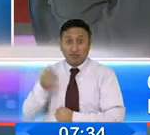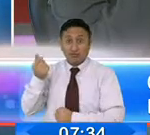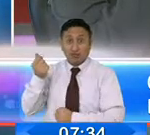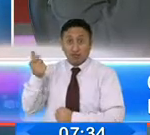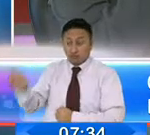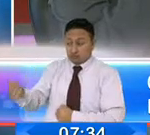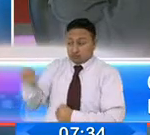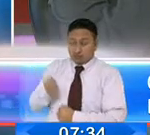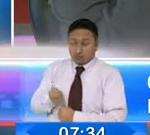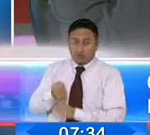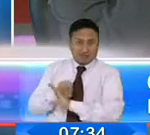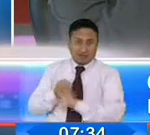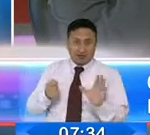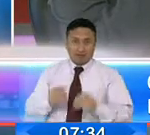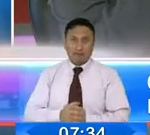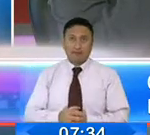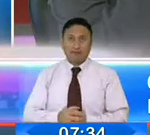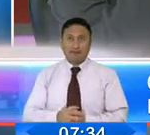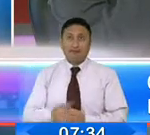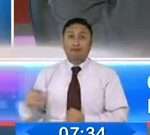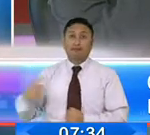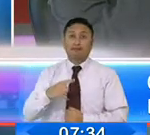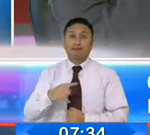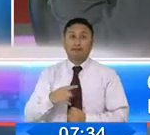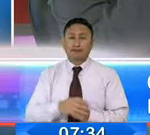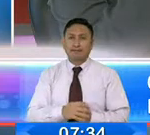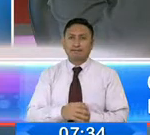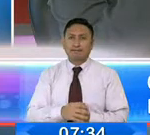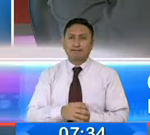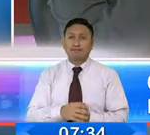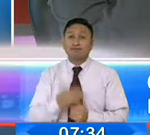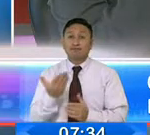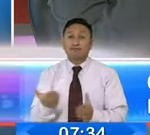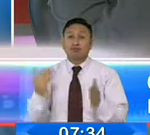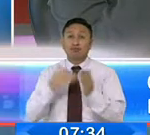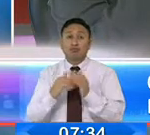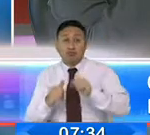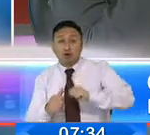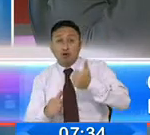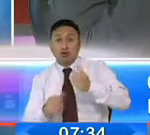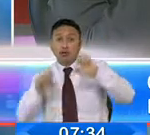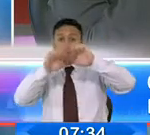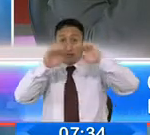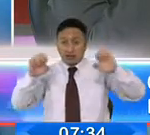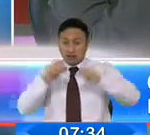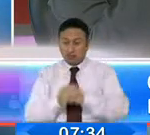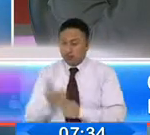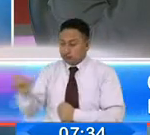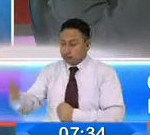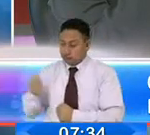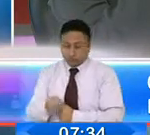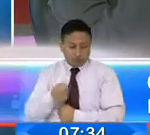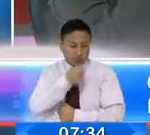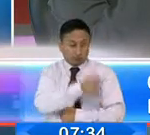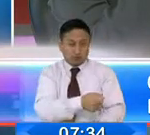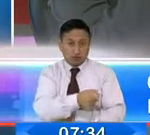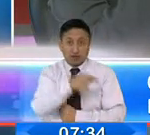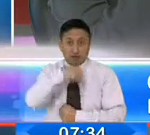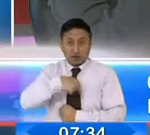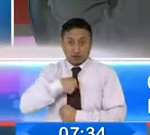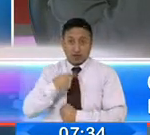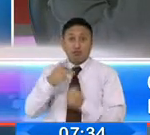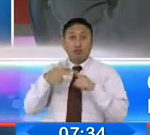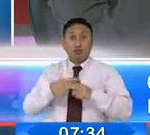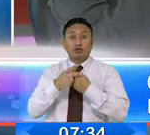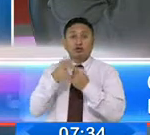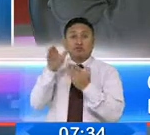obteniendo una ganancia destinada a alimentar nuevamente el fondo Emprende. Esto es simplemente, entramos de socios con